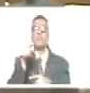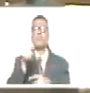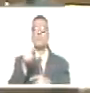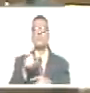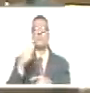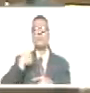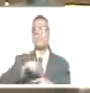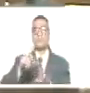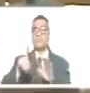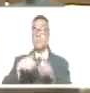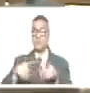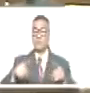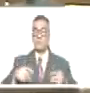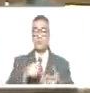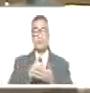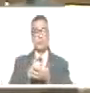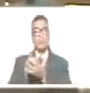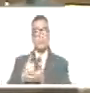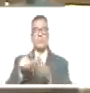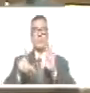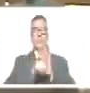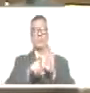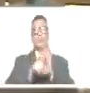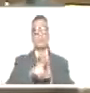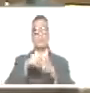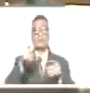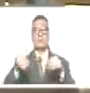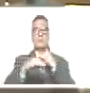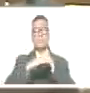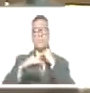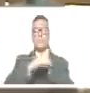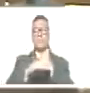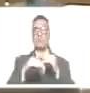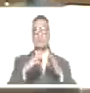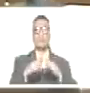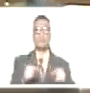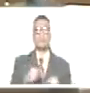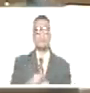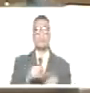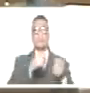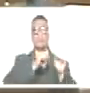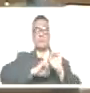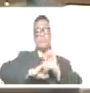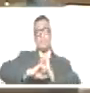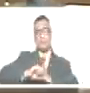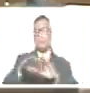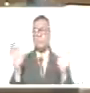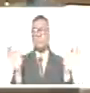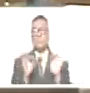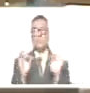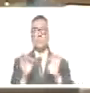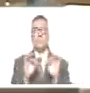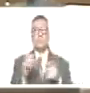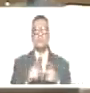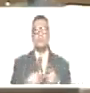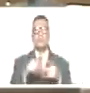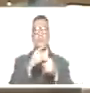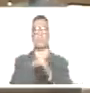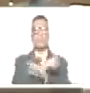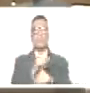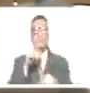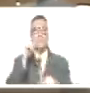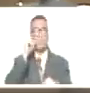a los beneficios de esta ley en condiciones de igualdad, sin discriminaciones fundadas en la raza, sexo, credo,